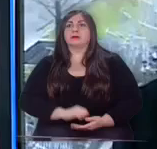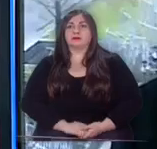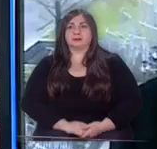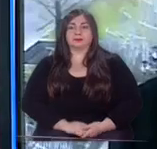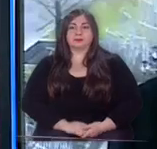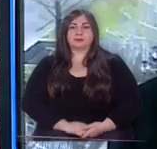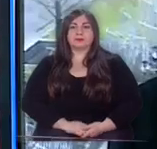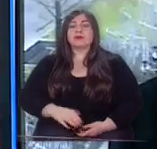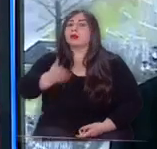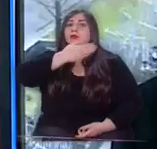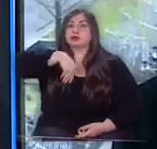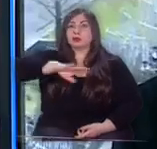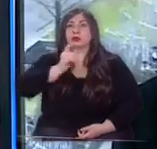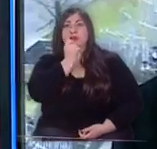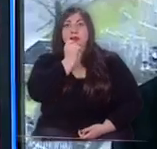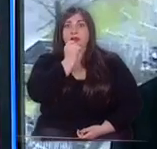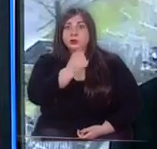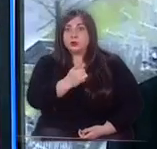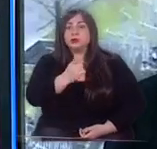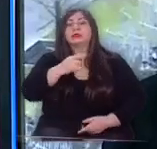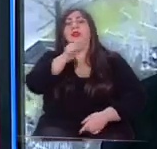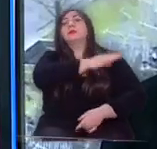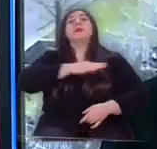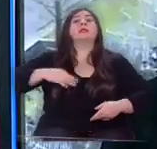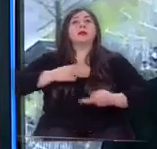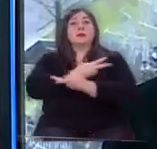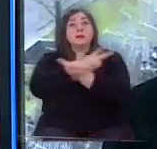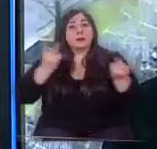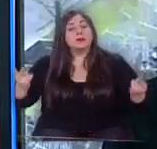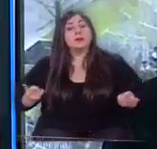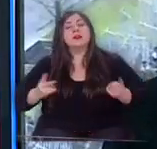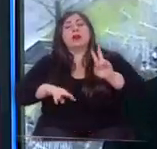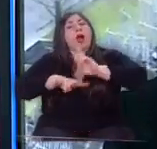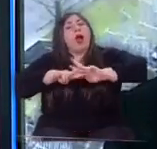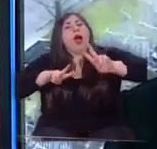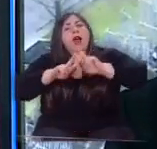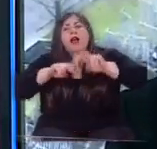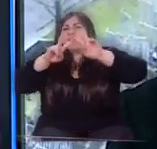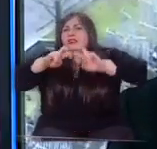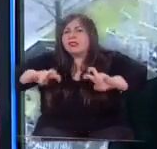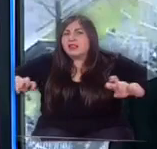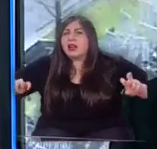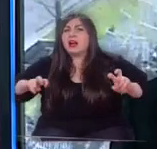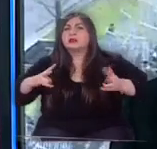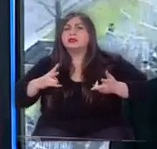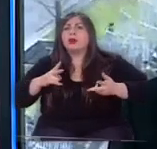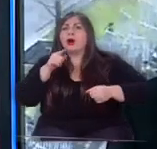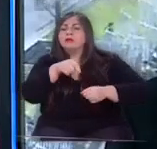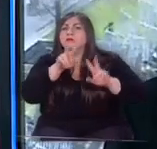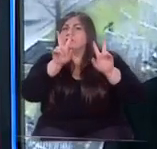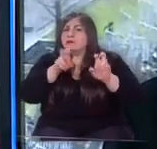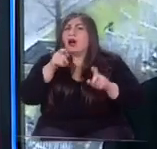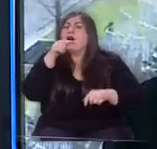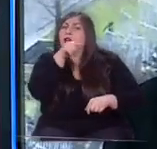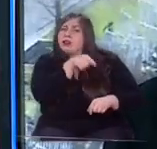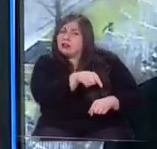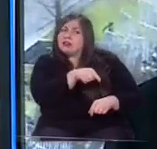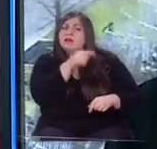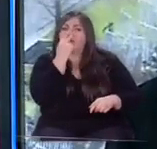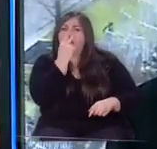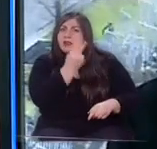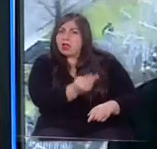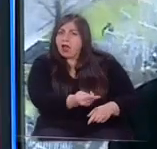Hemos hecho una denuncia al Ministerio Público para que realice una investigación al respecto y determine si